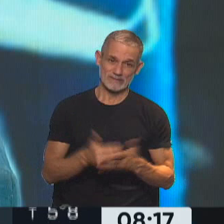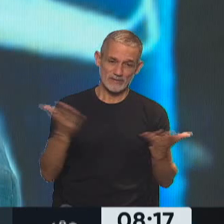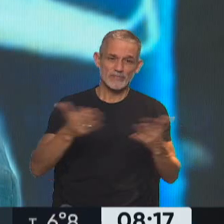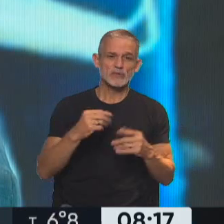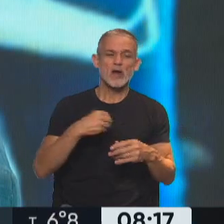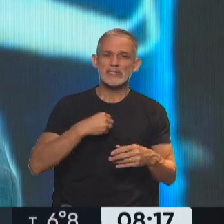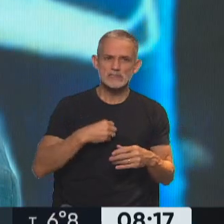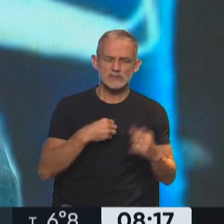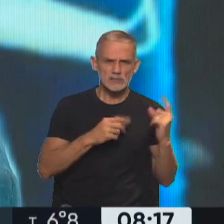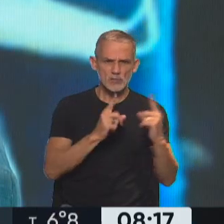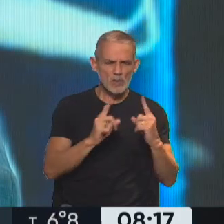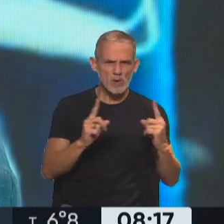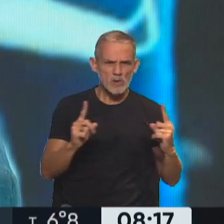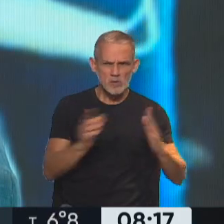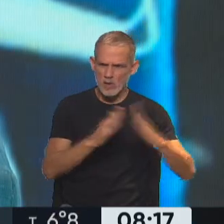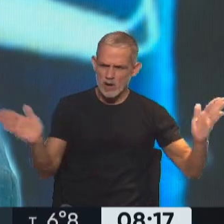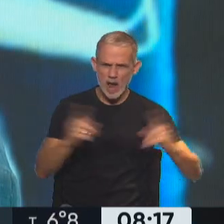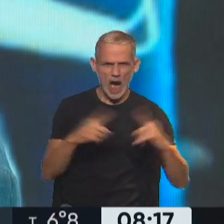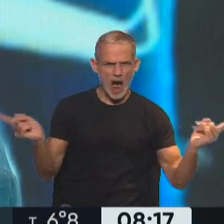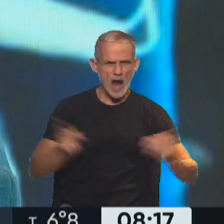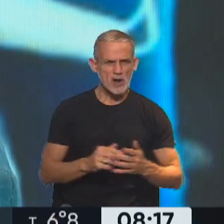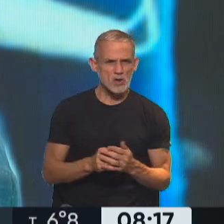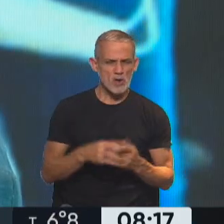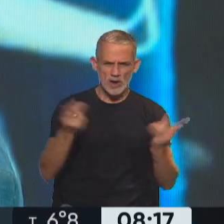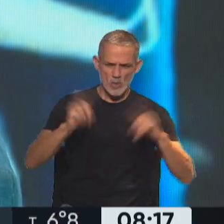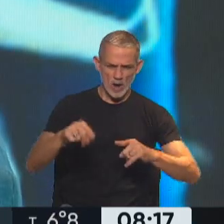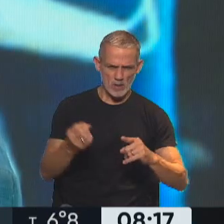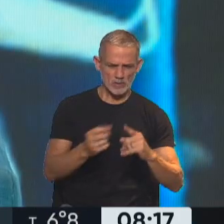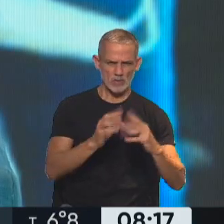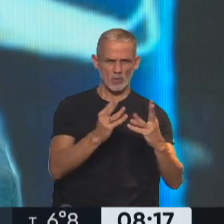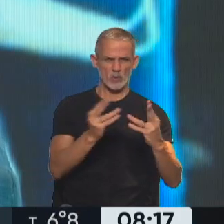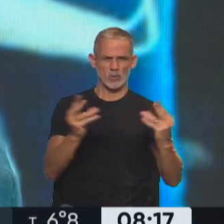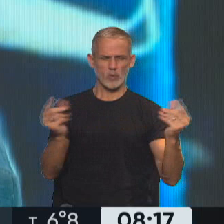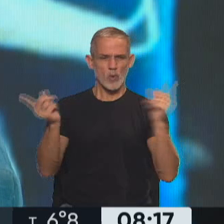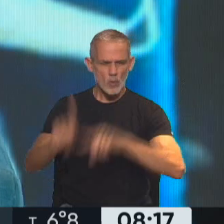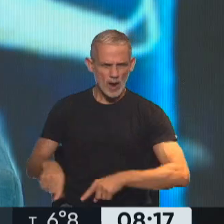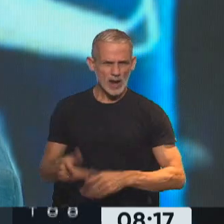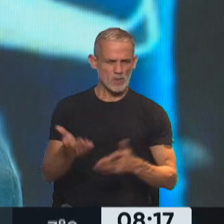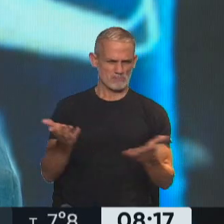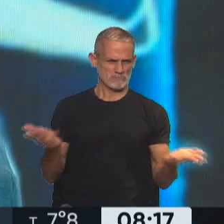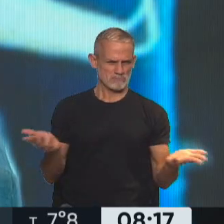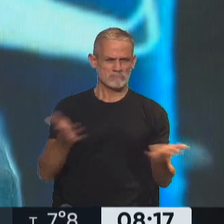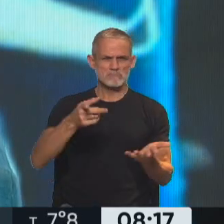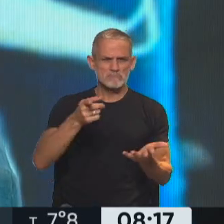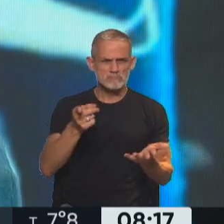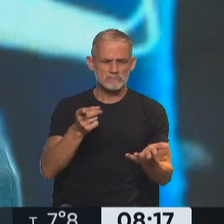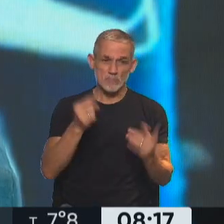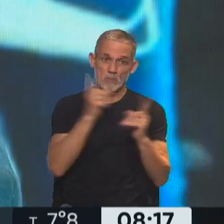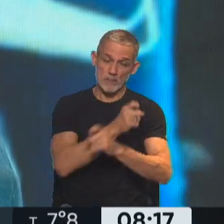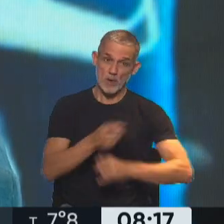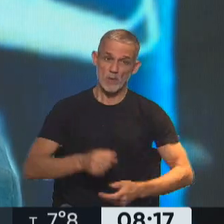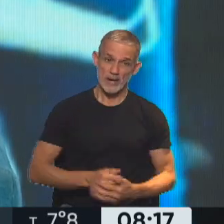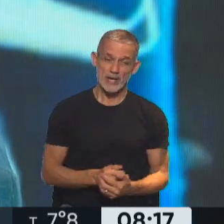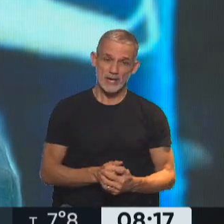estos síntomas persistentes, que aparecen o que reaparecen después de haber superado la enfermedad aguda, son realmente un problema